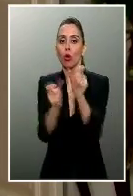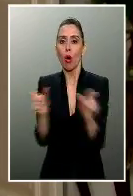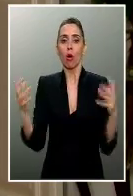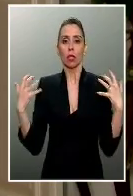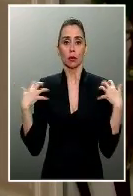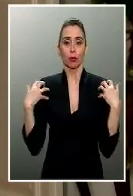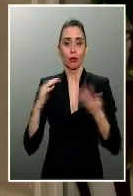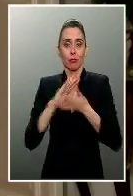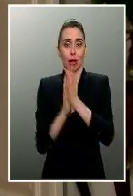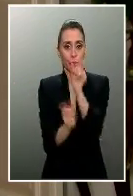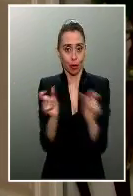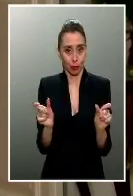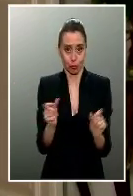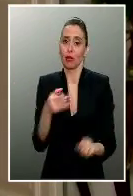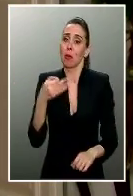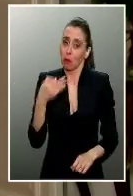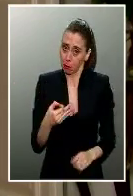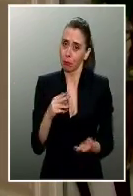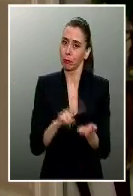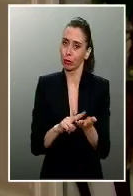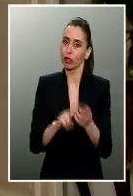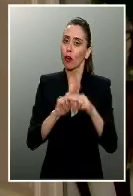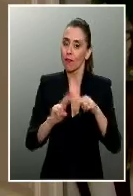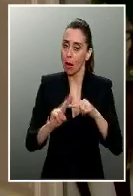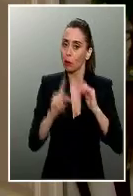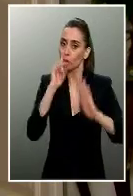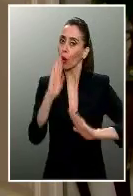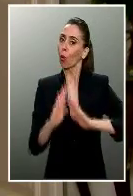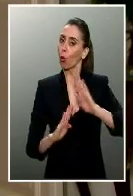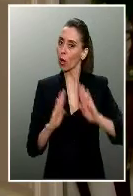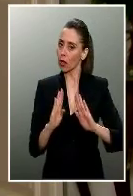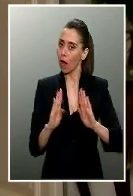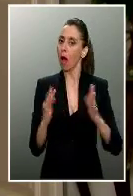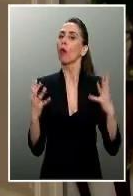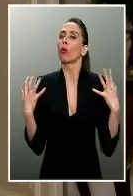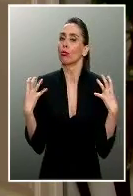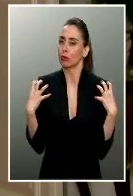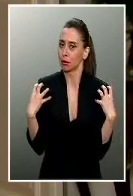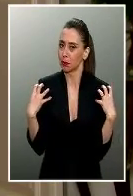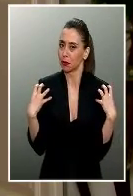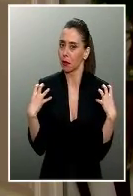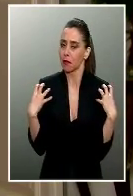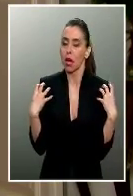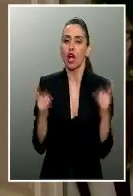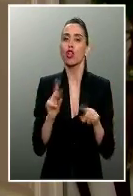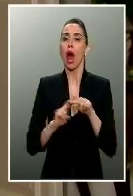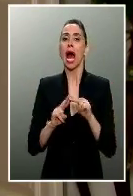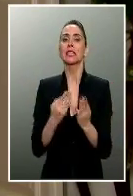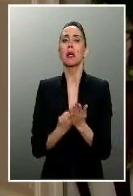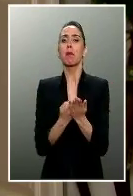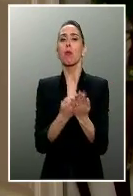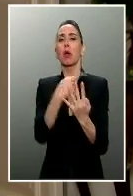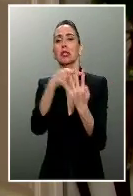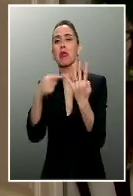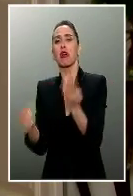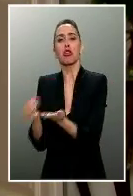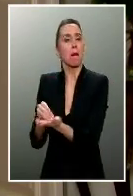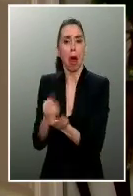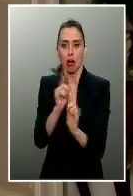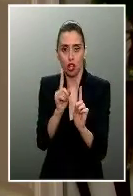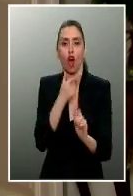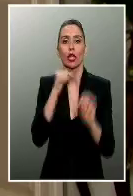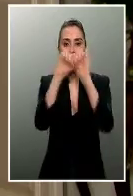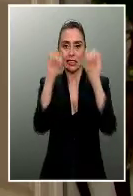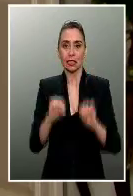esfuerzo común por cierto lo haremos de manera cuidadosa y responsable porque no estamos haciendo una propuesta más queremos un